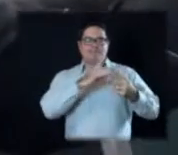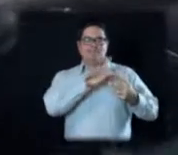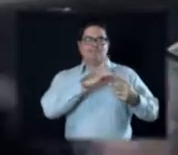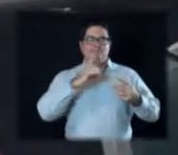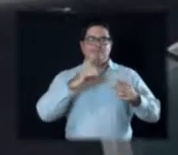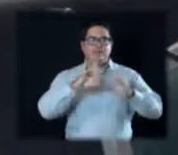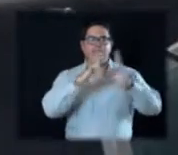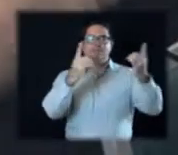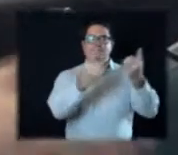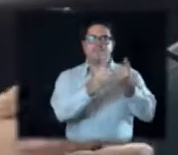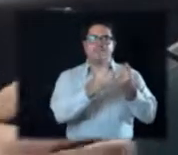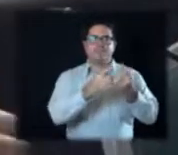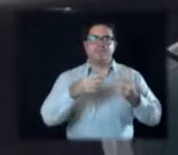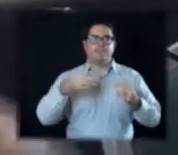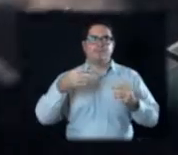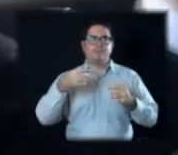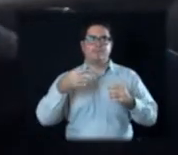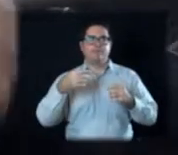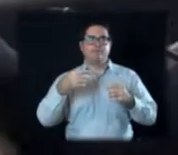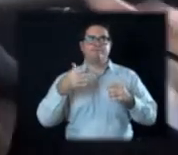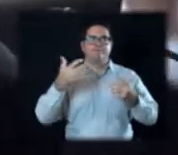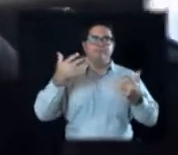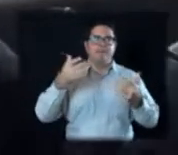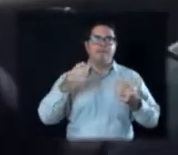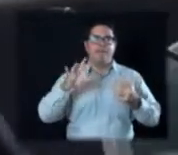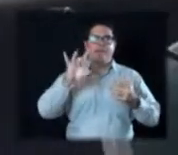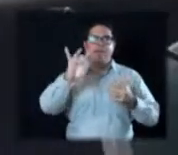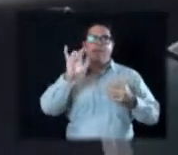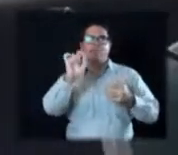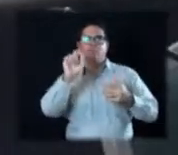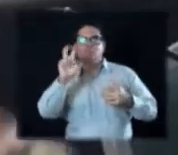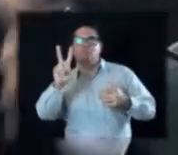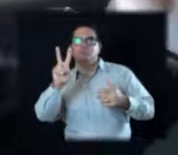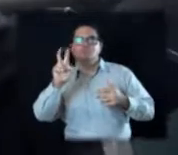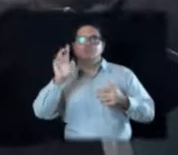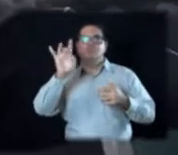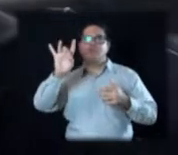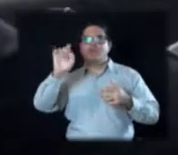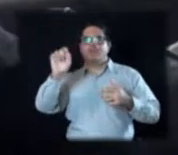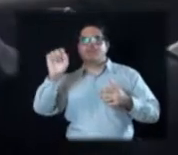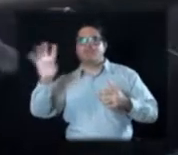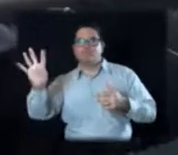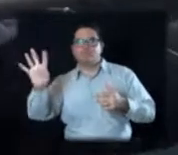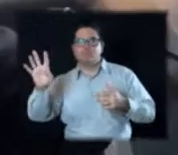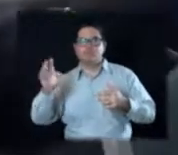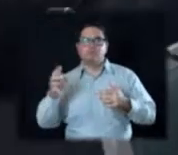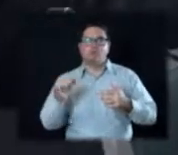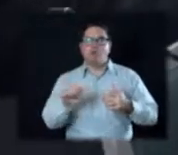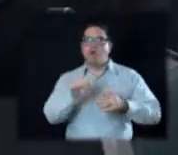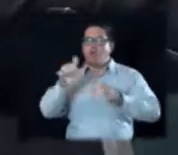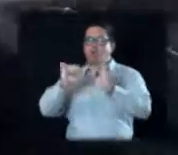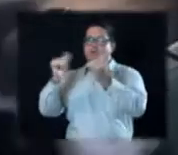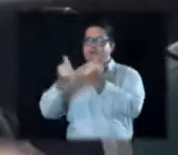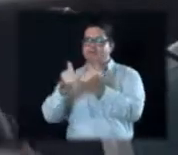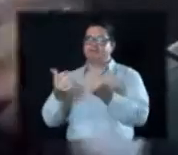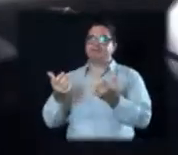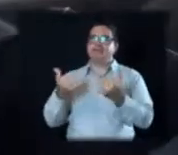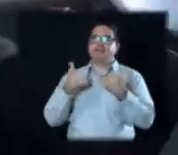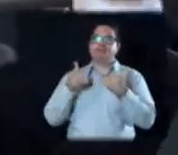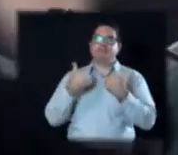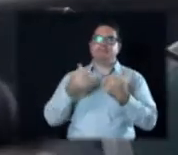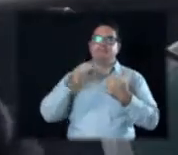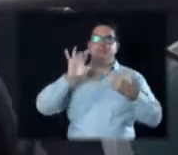estilo. El Departamento de Contabilidad usa la versión 8.2 o 8.4 y hay otra agencia que tiene